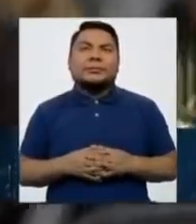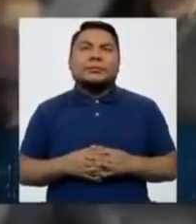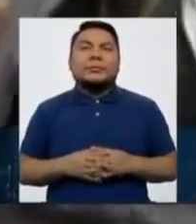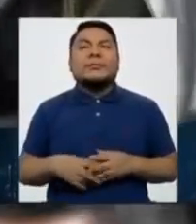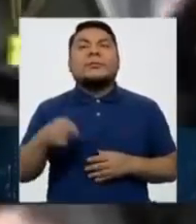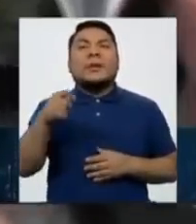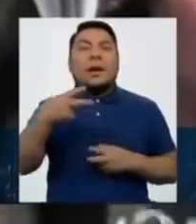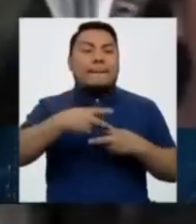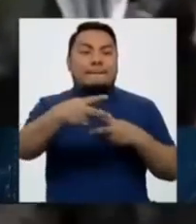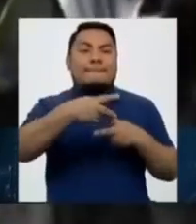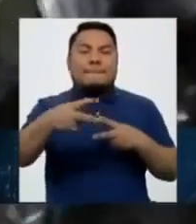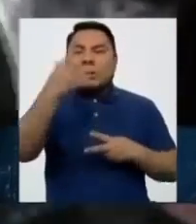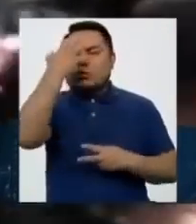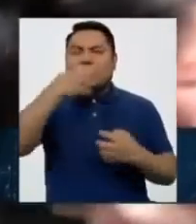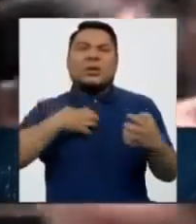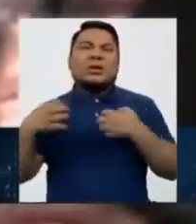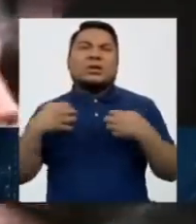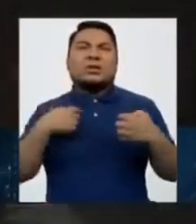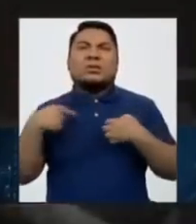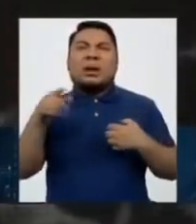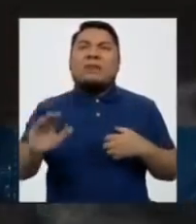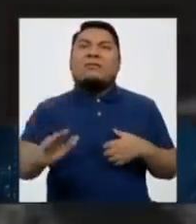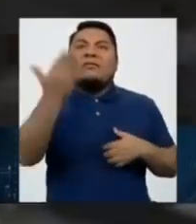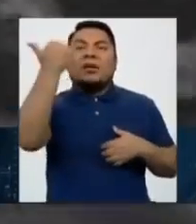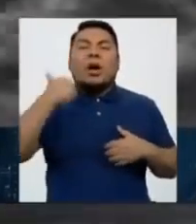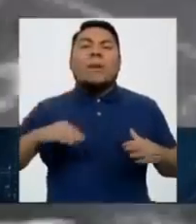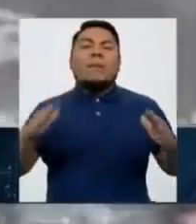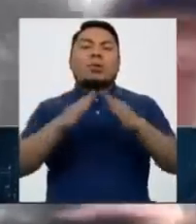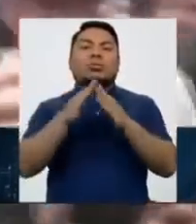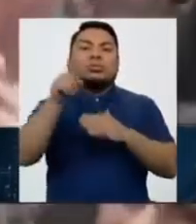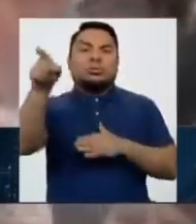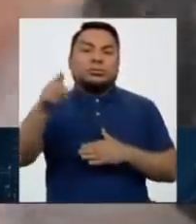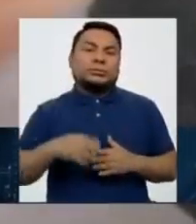Los vecinos protestaron en el frontis del Palacio Municipal.